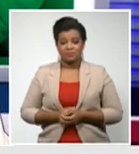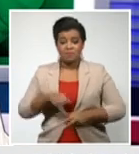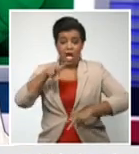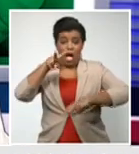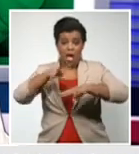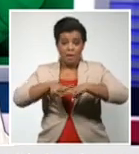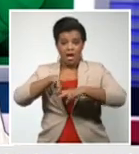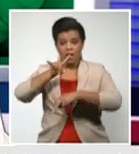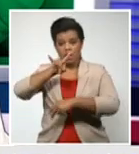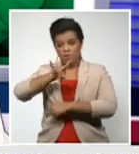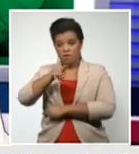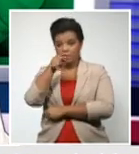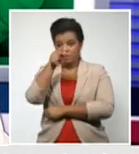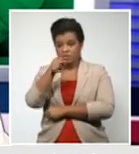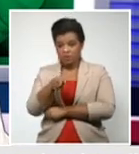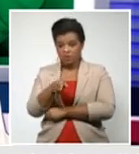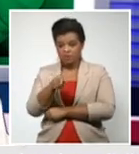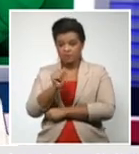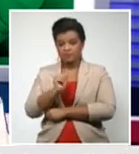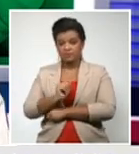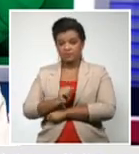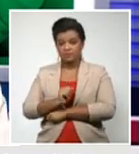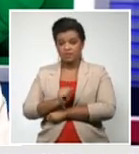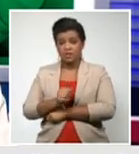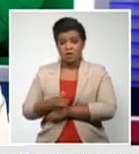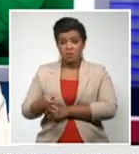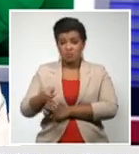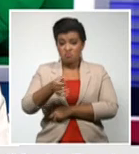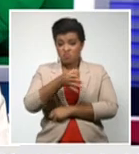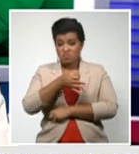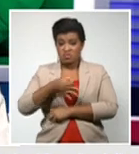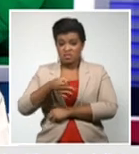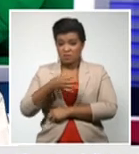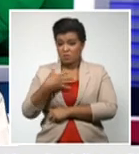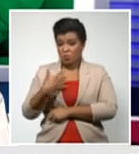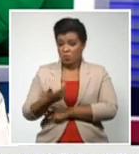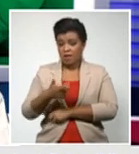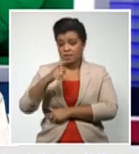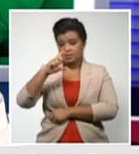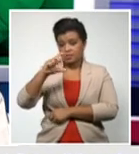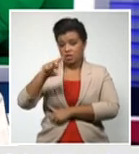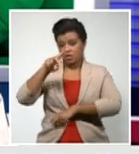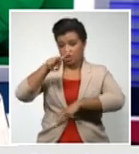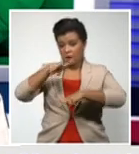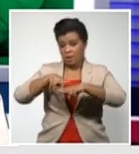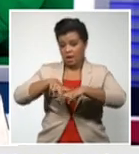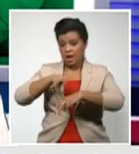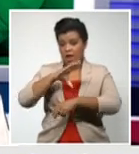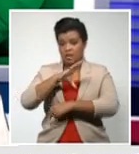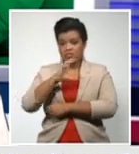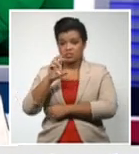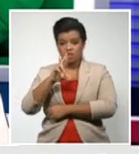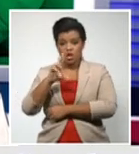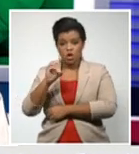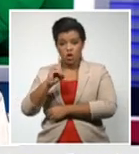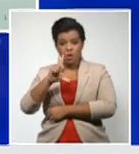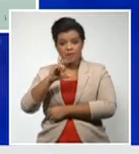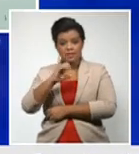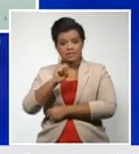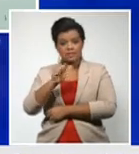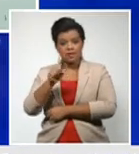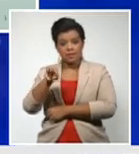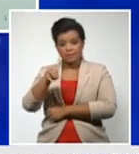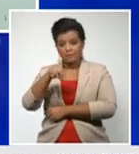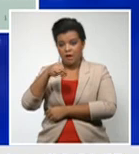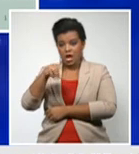9, de los municipios Centro Habana, Cerro, La Lisa y Marianao,